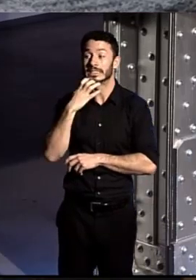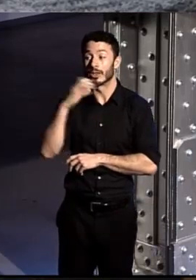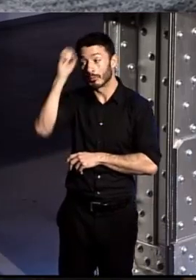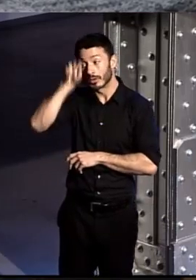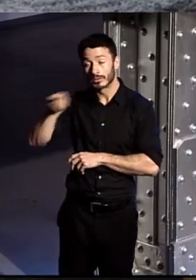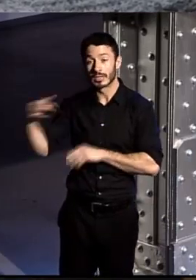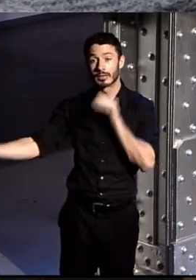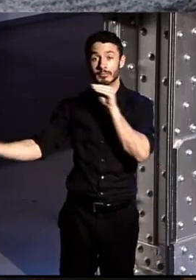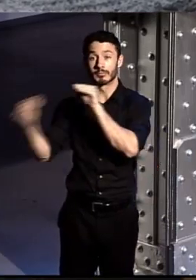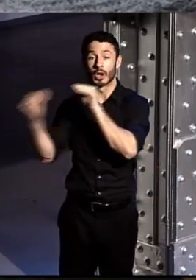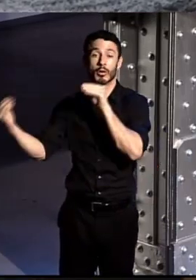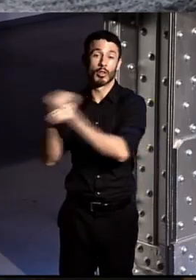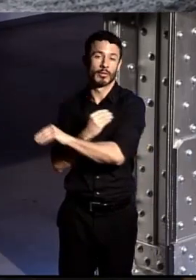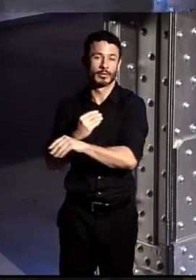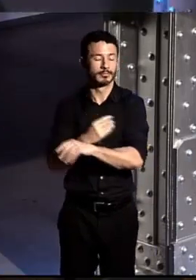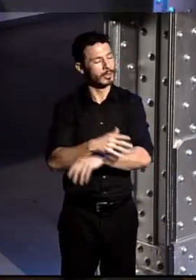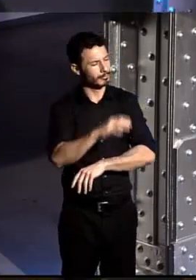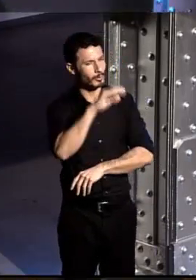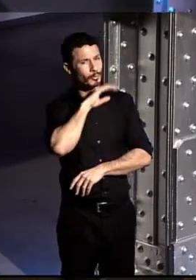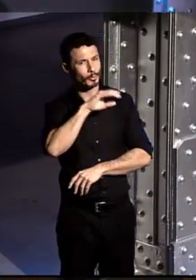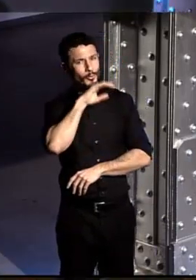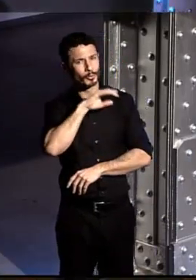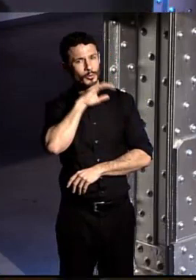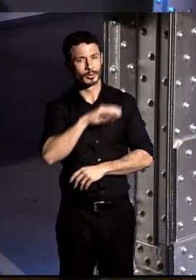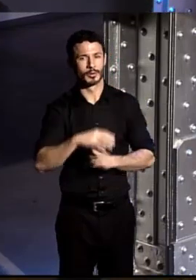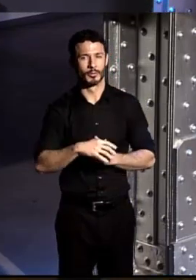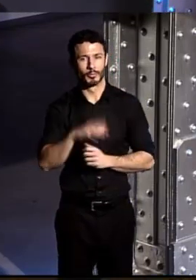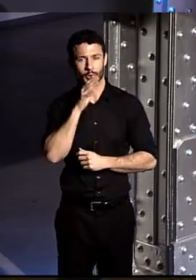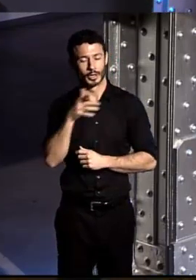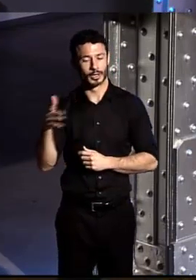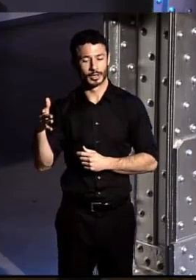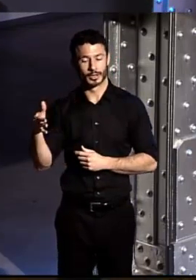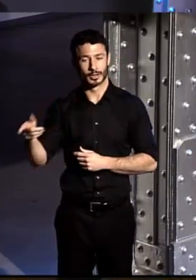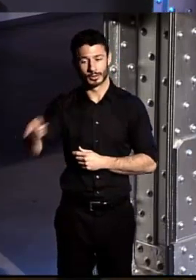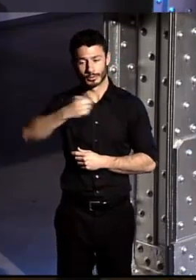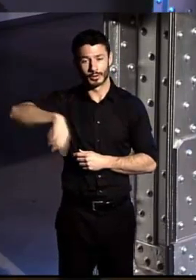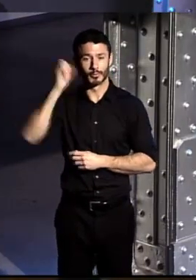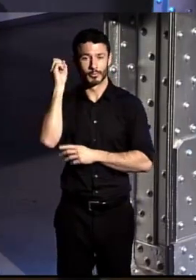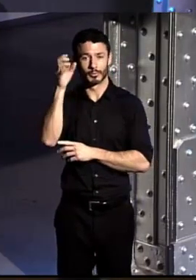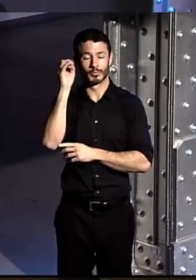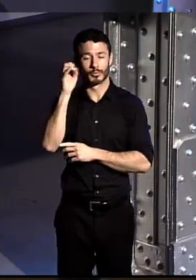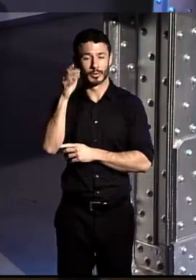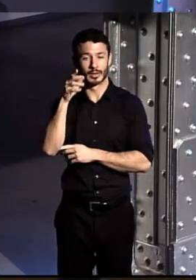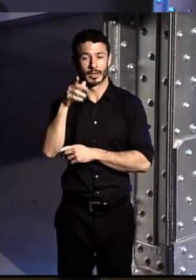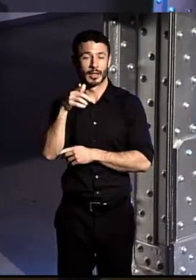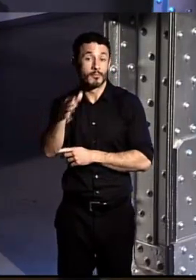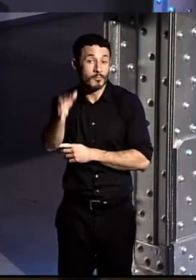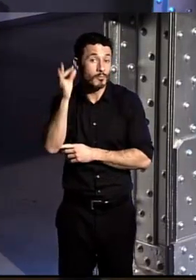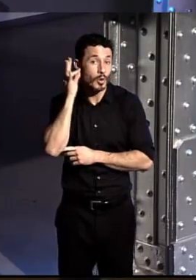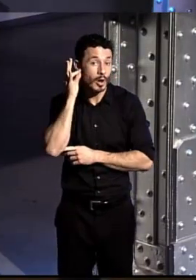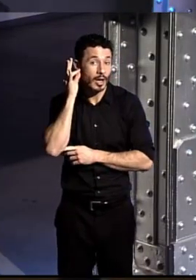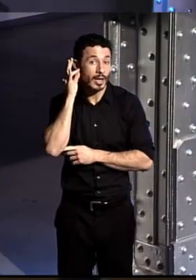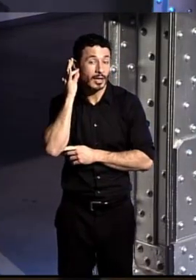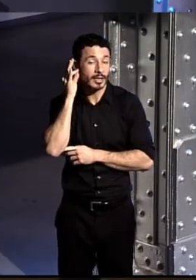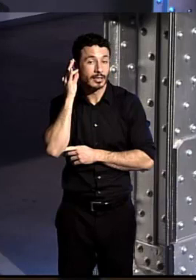vuestra. Es curioso, ¿no? Porque siendo todos ponentes del género femenino, creo que hemos llegado casi a la conclusión de que no era